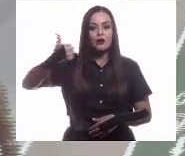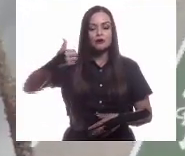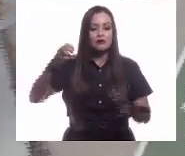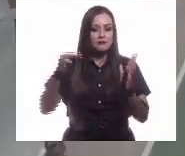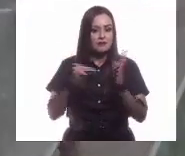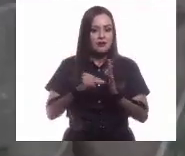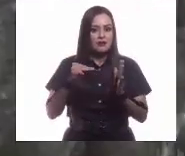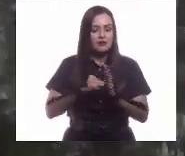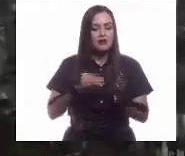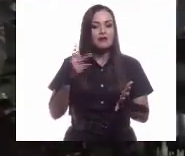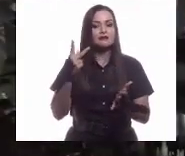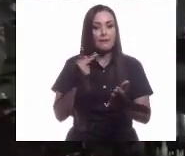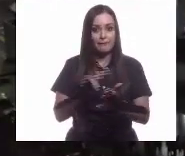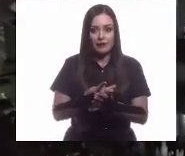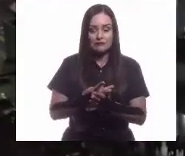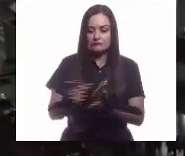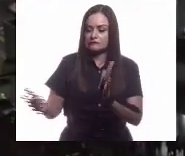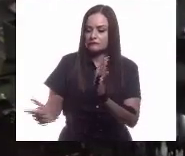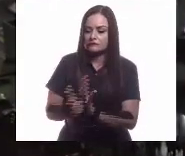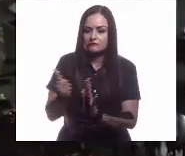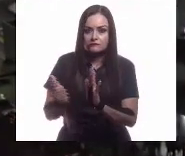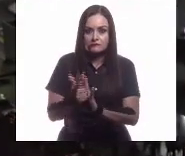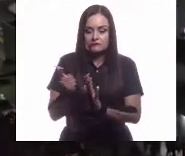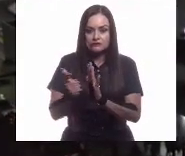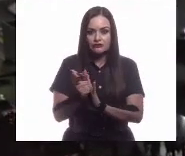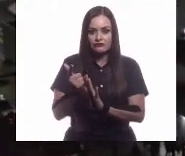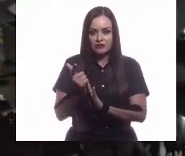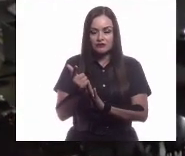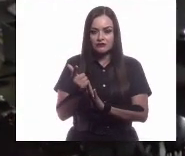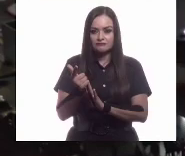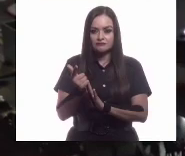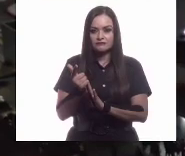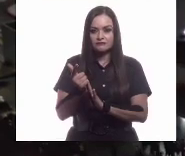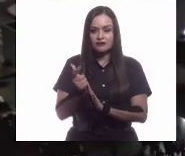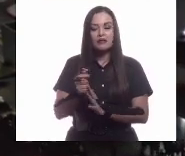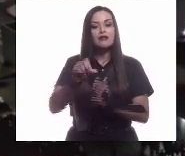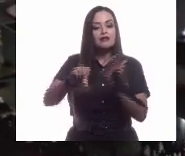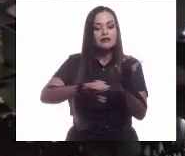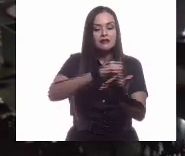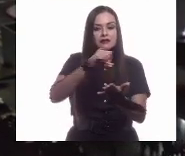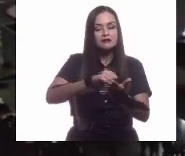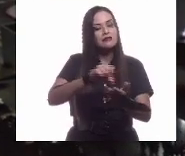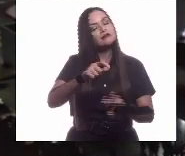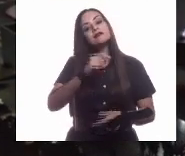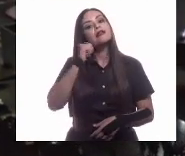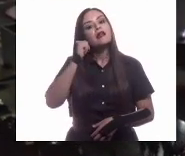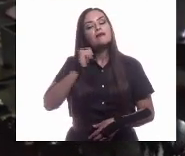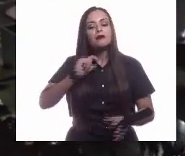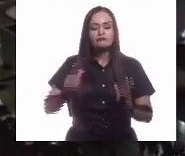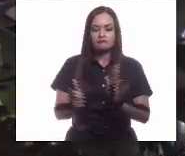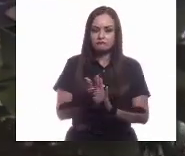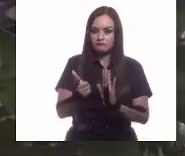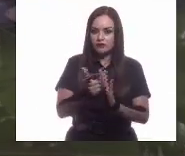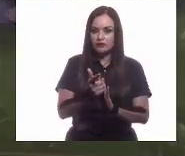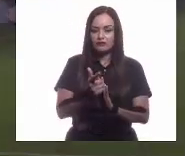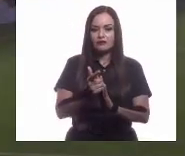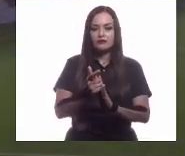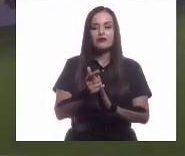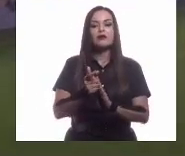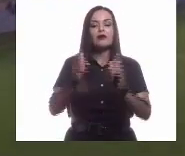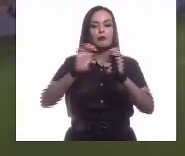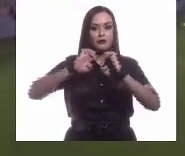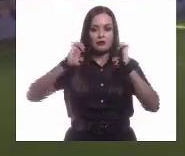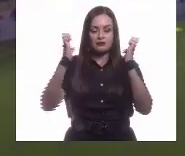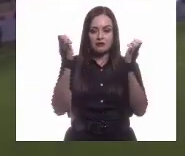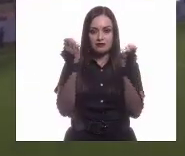pesos, rehabilitamos y modernizamos la Villa Deportiva en el centro de la ciudad de La Paz, compuesta por los estadios Guaycura de